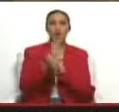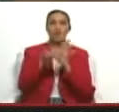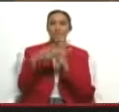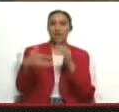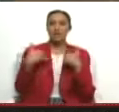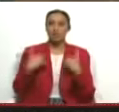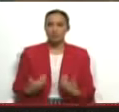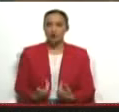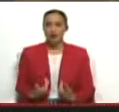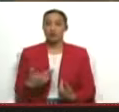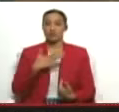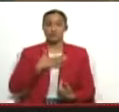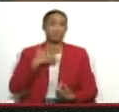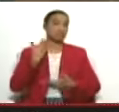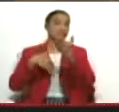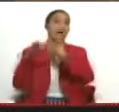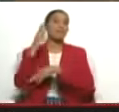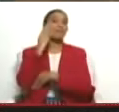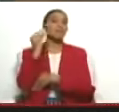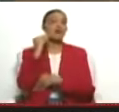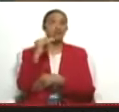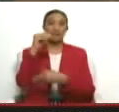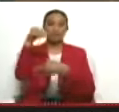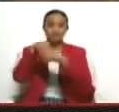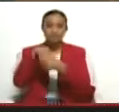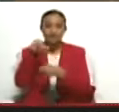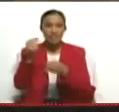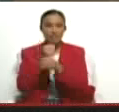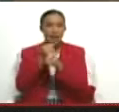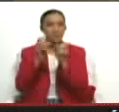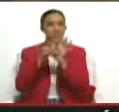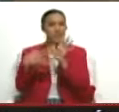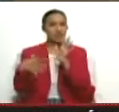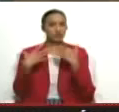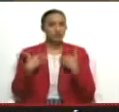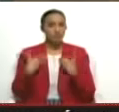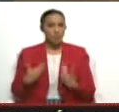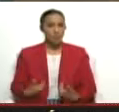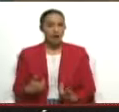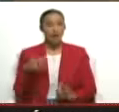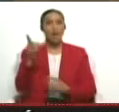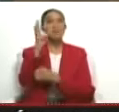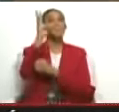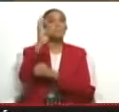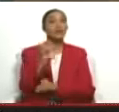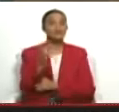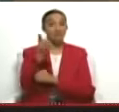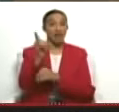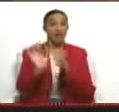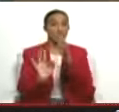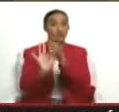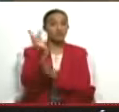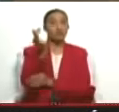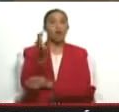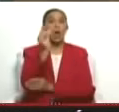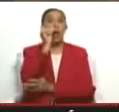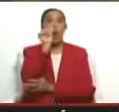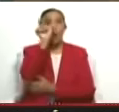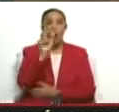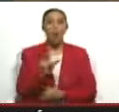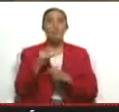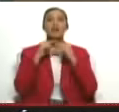ong la comisión justicia y paz de petare fundada y liderada por el padre Matías camuñas